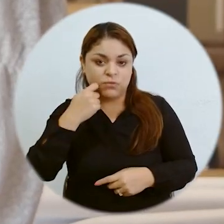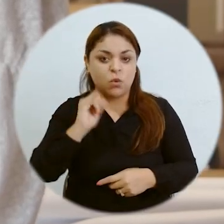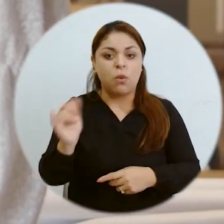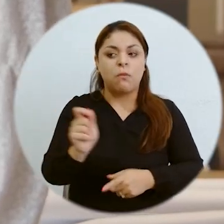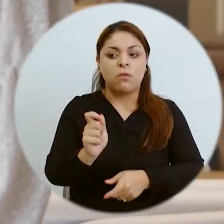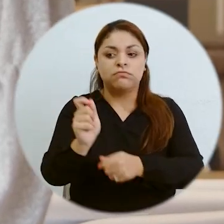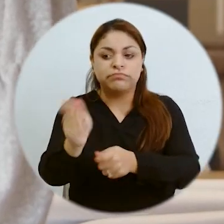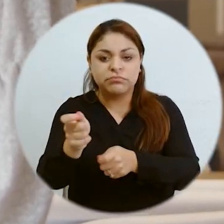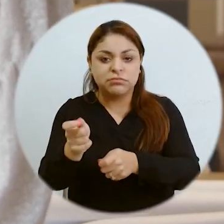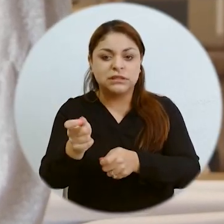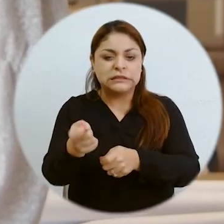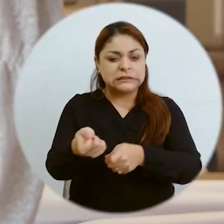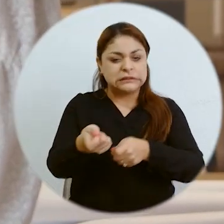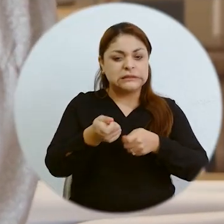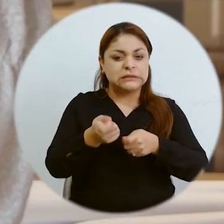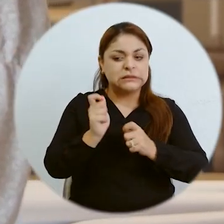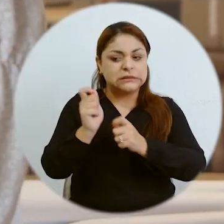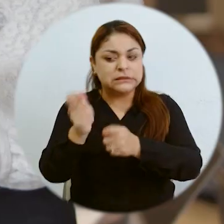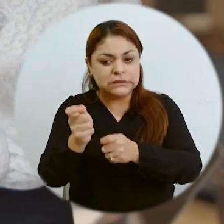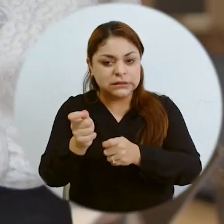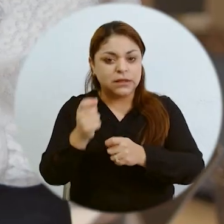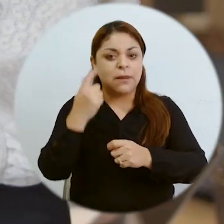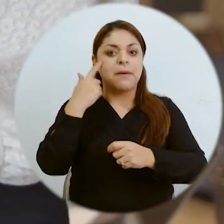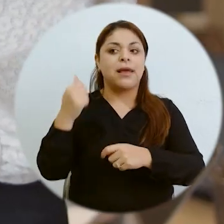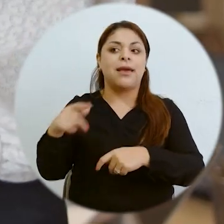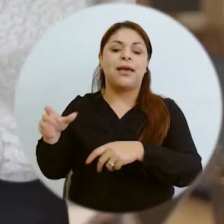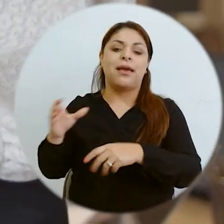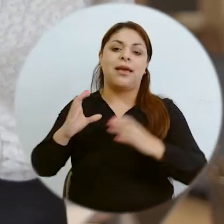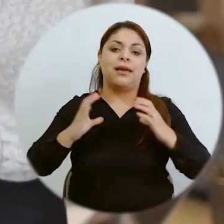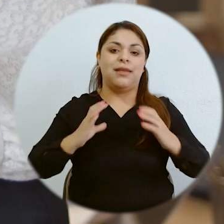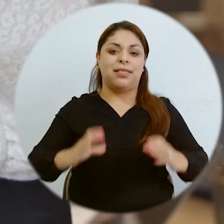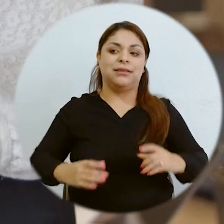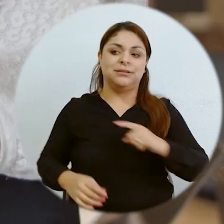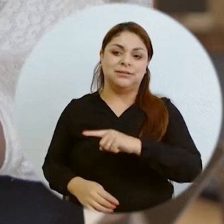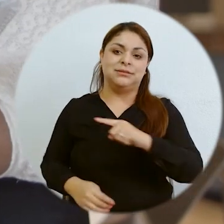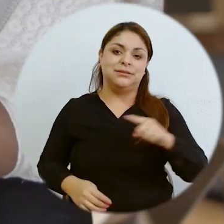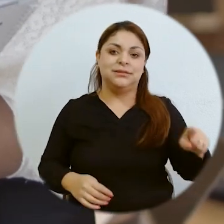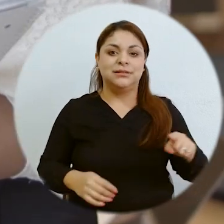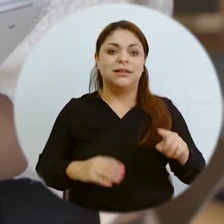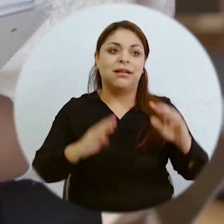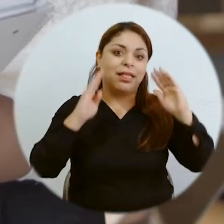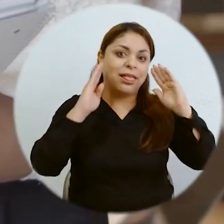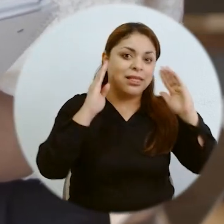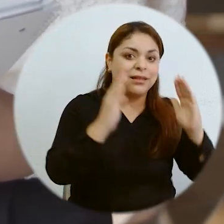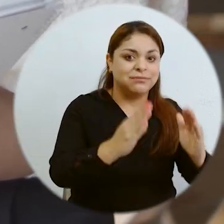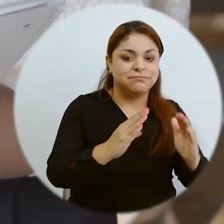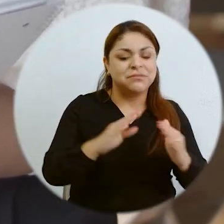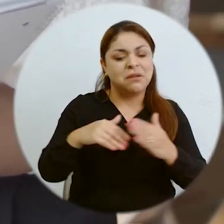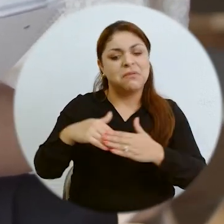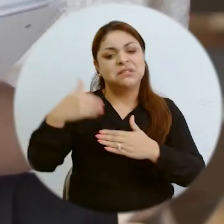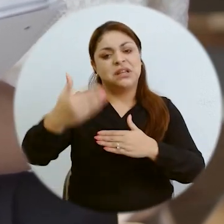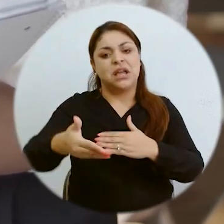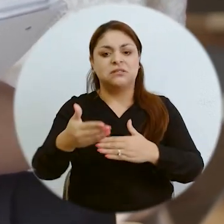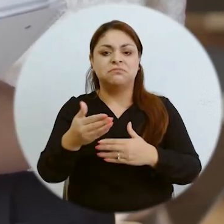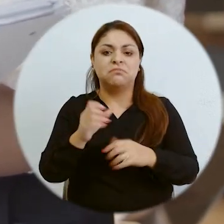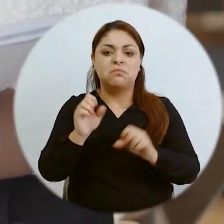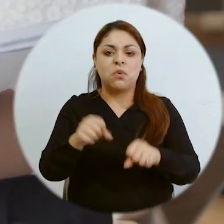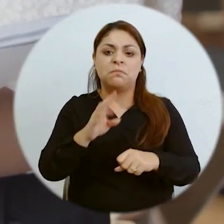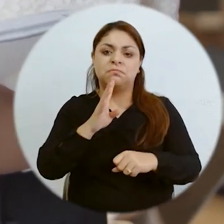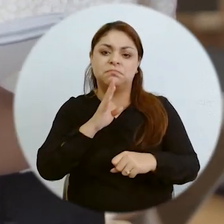truco, todo eso es un gancho, un anzuelo para atraer a los clientes, que ahora más adelante